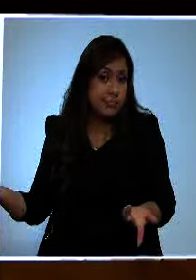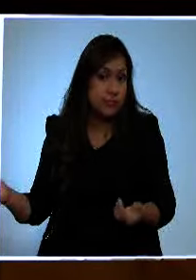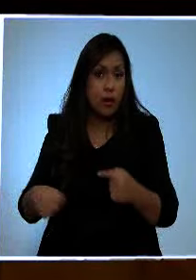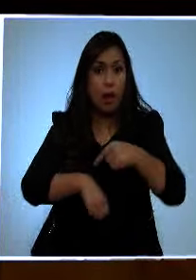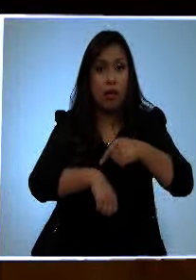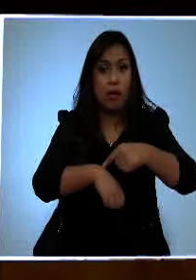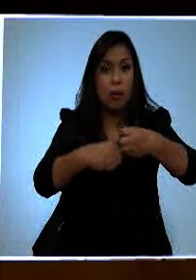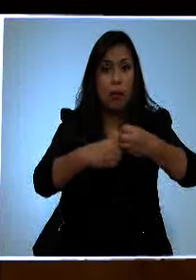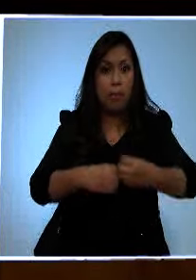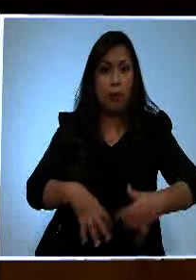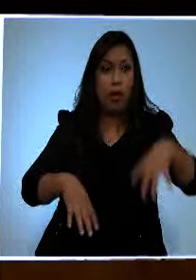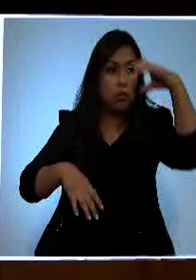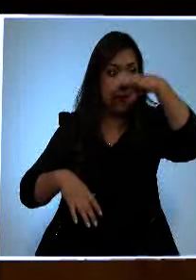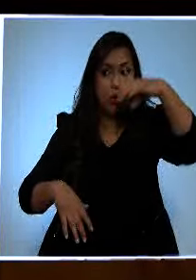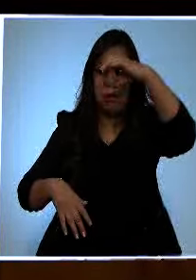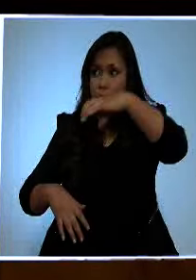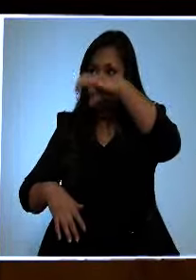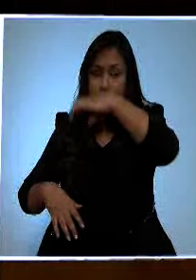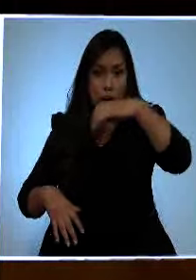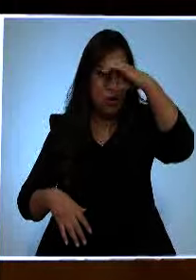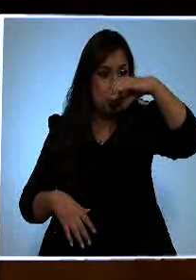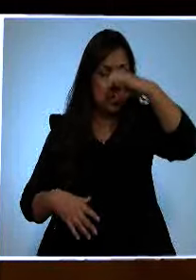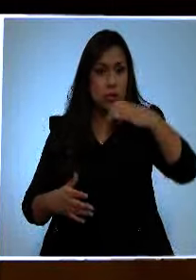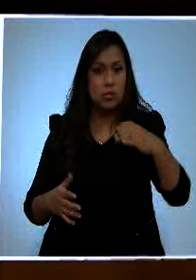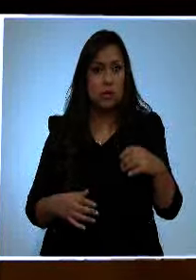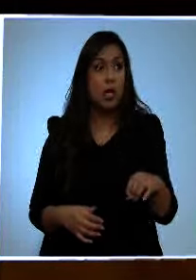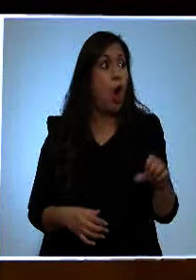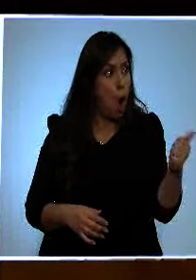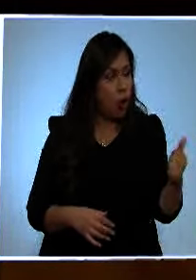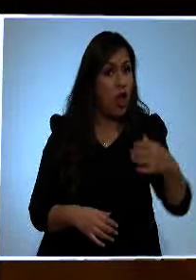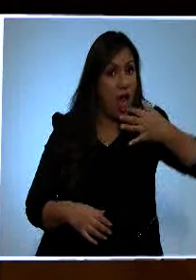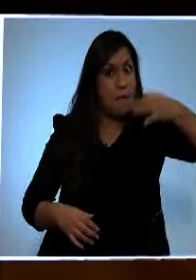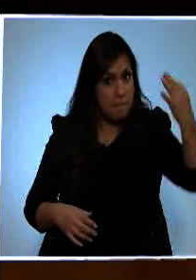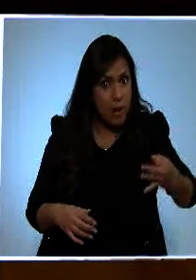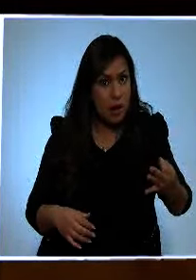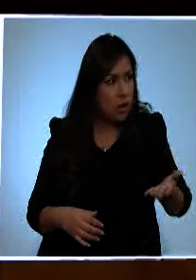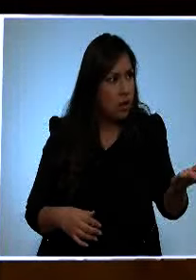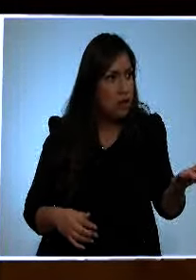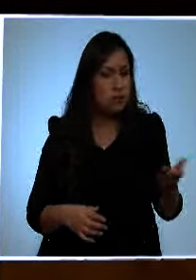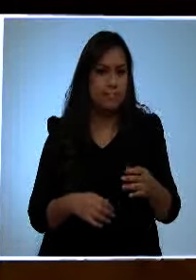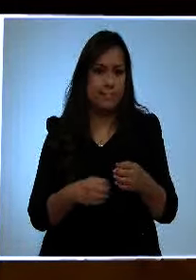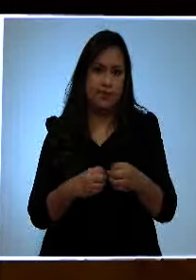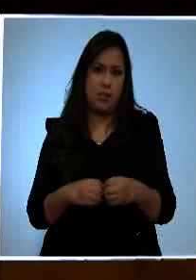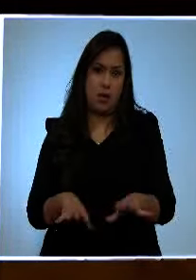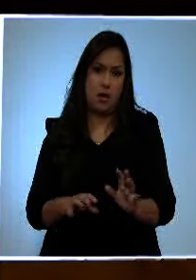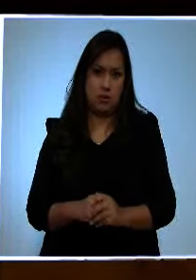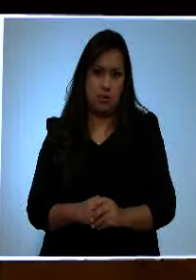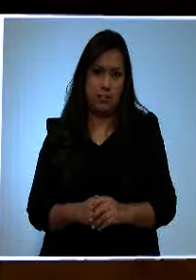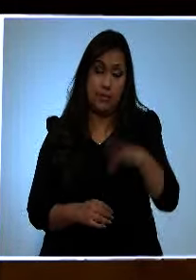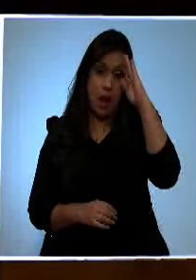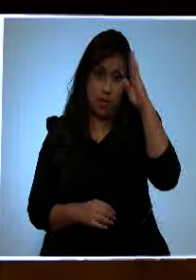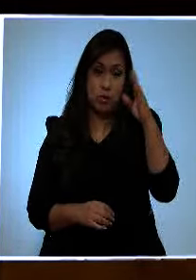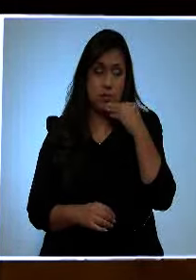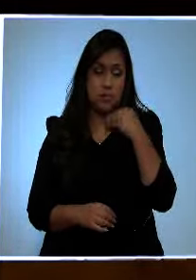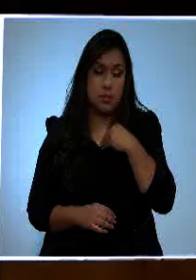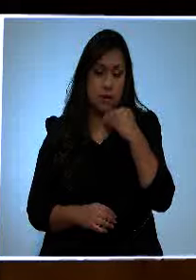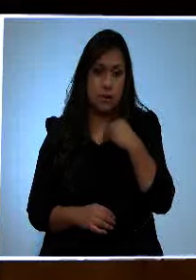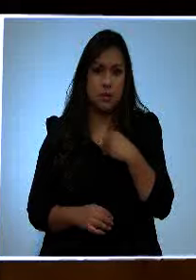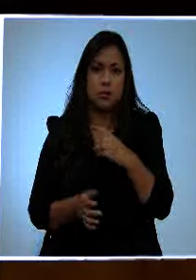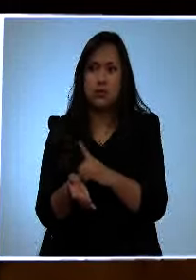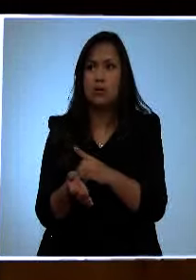este joven pudo haber ocupado yo recuerdo que yo estaba en México en ese momento y la policía me buscó y me decí decía